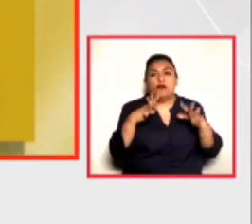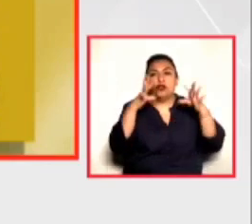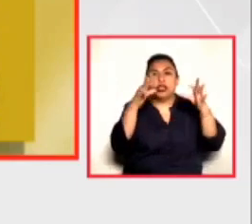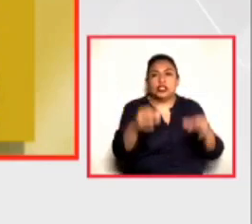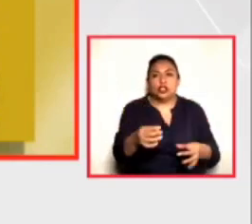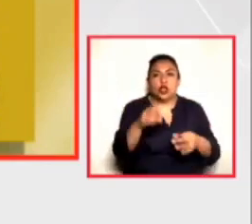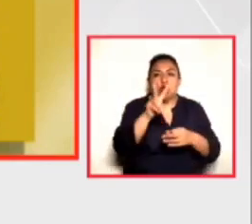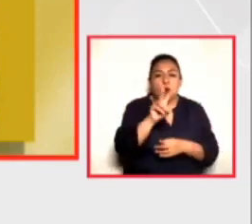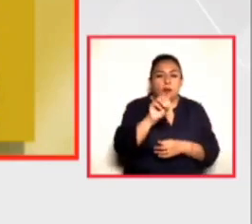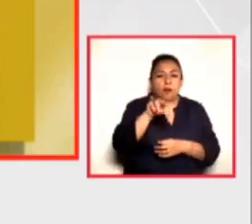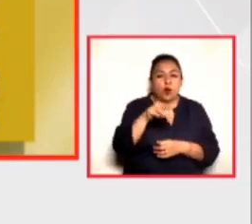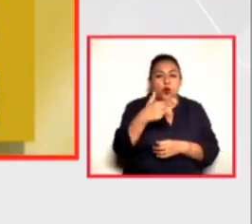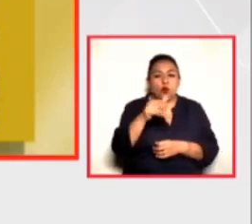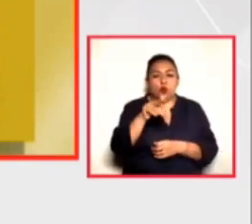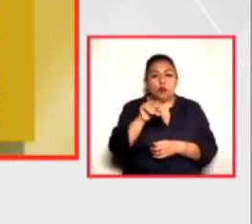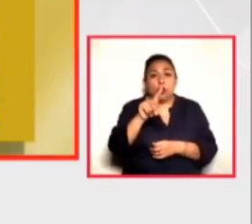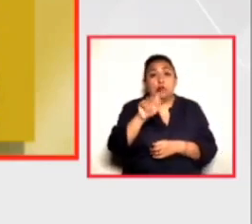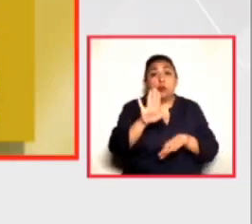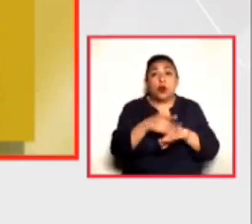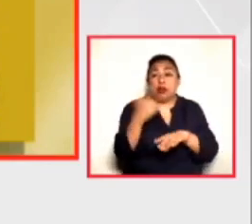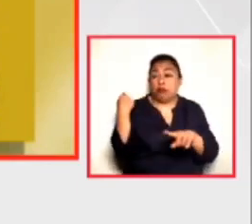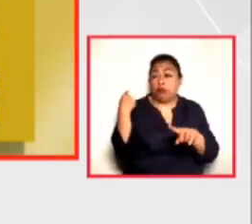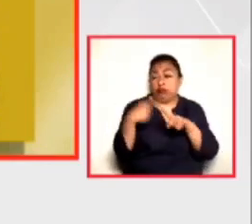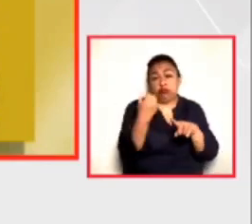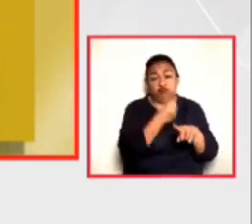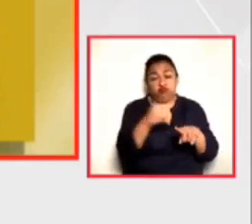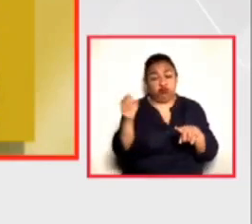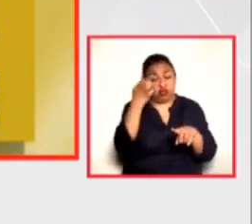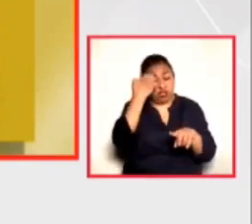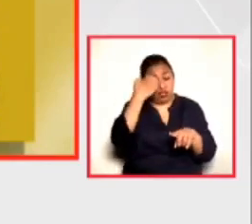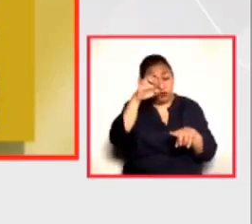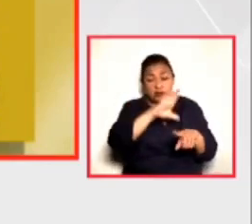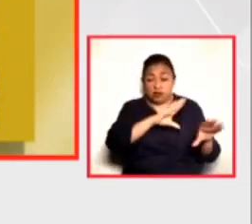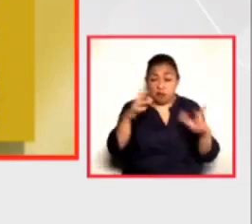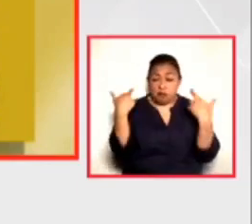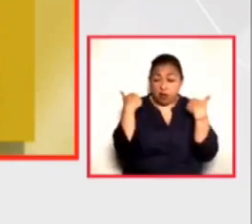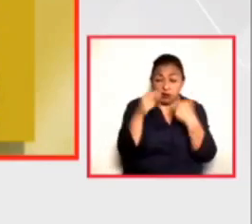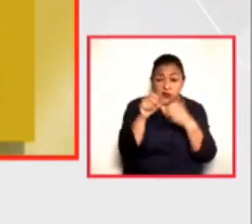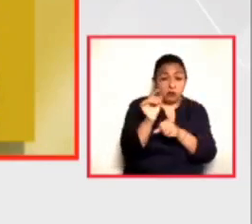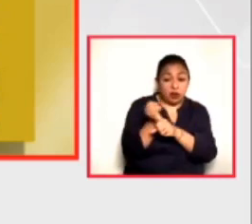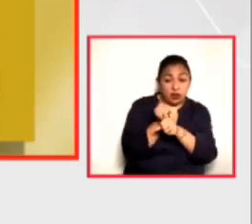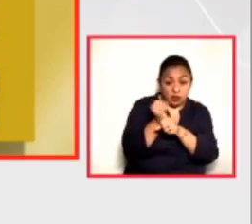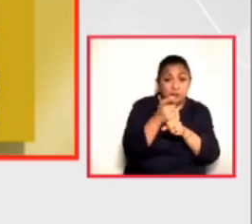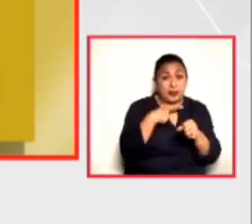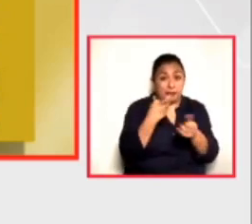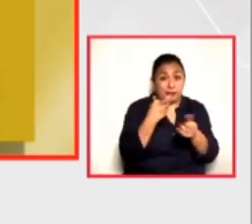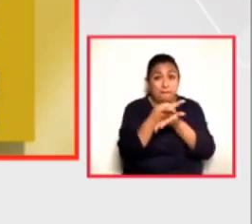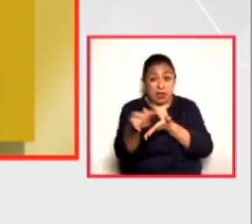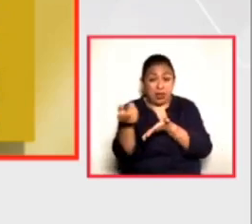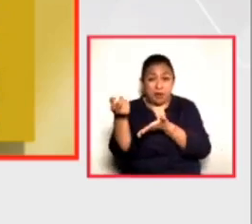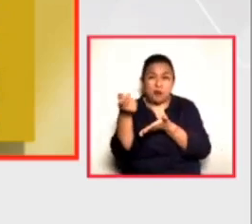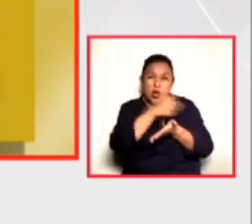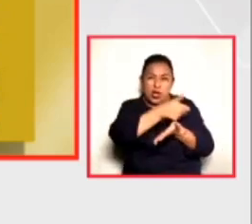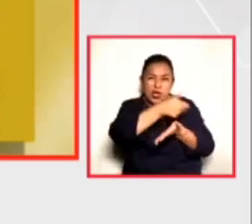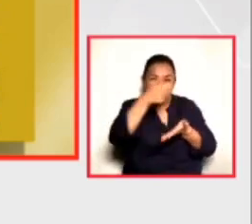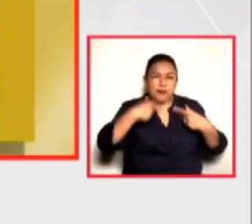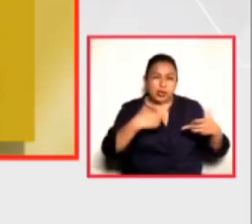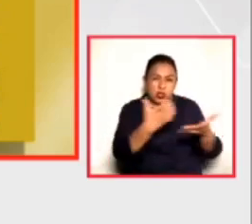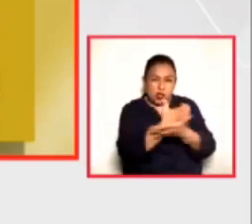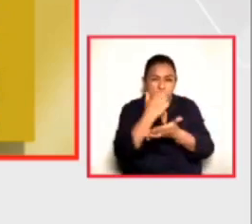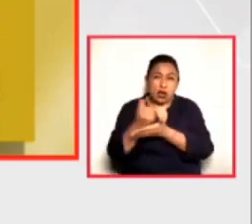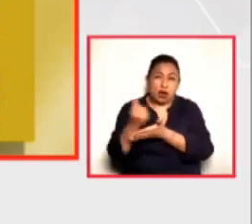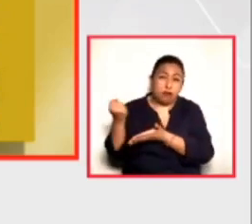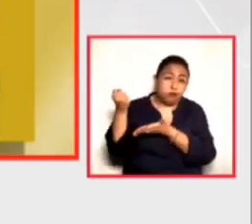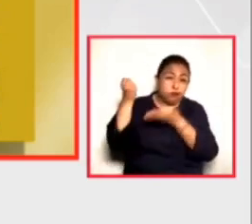su amplia y vasta trayectoria como catedrático e investigador. El premio que recibirán cada uno de los ganadores está dotado